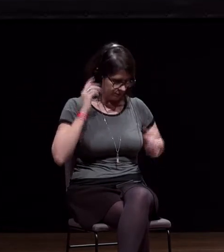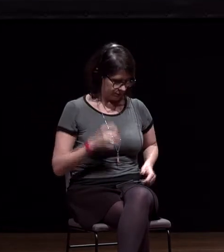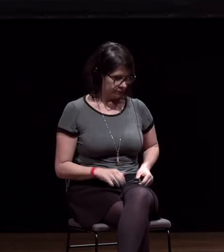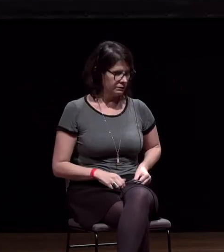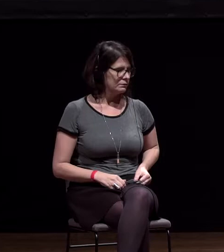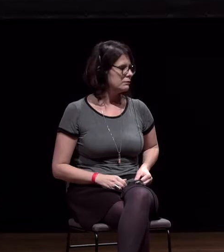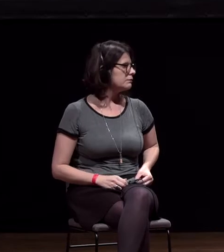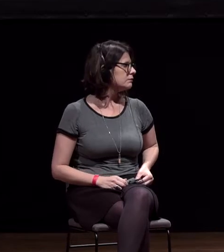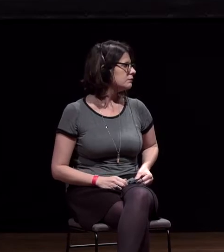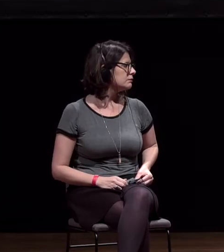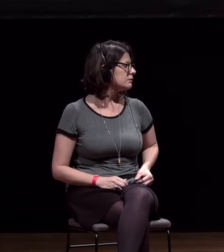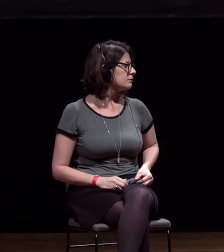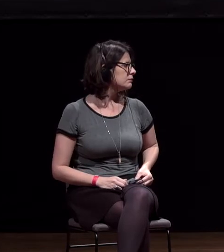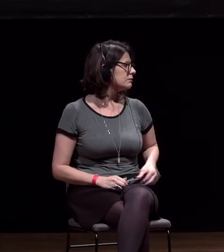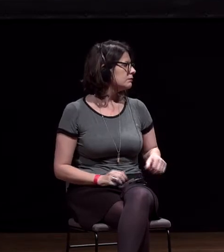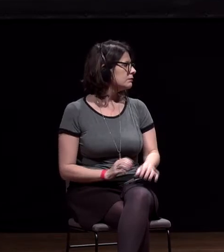Ok.